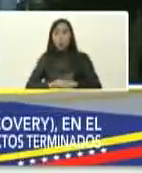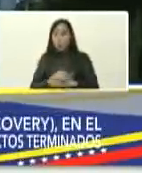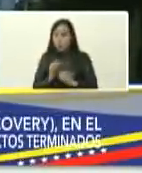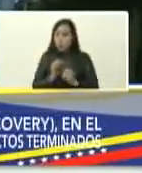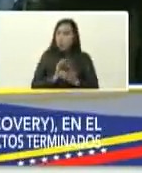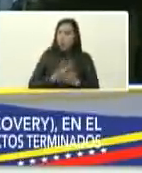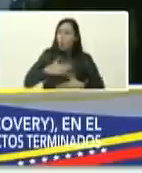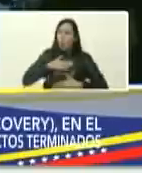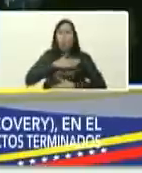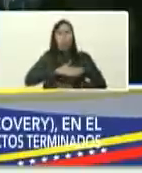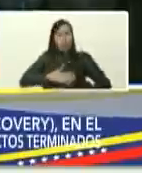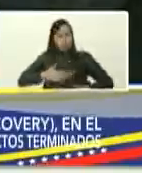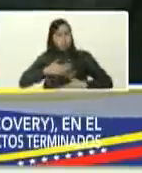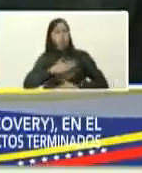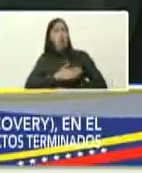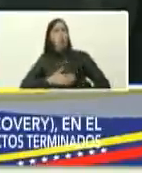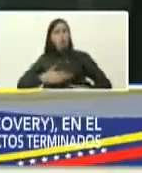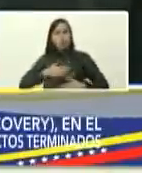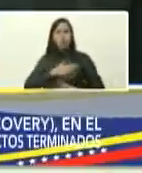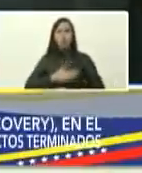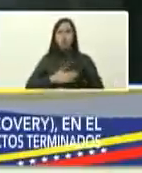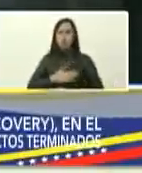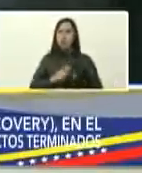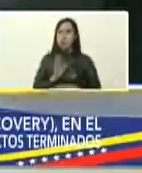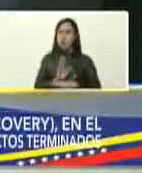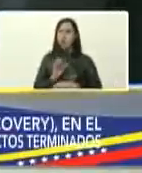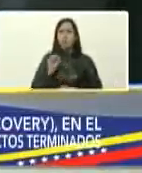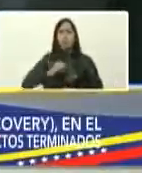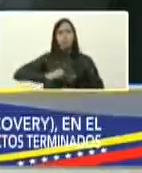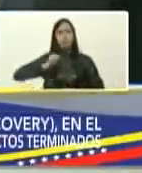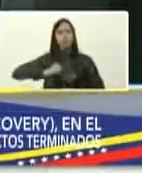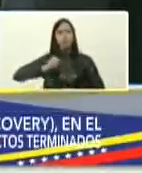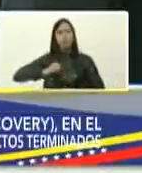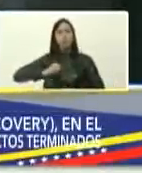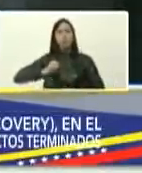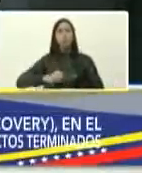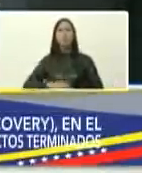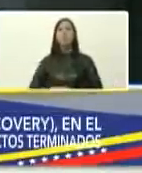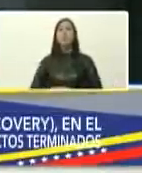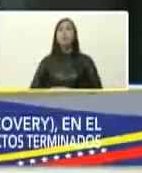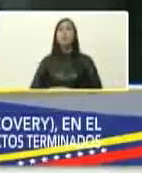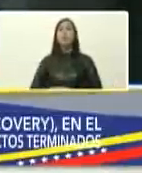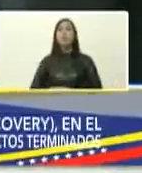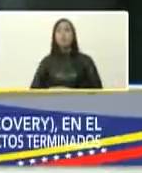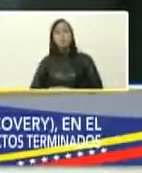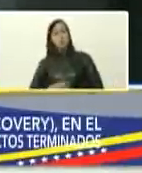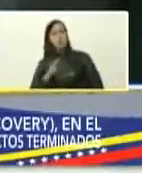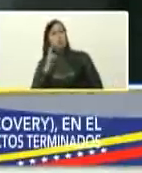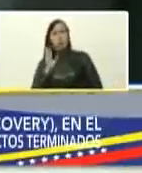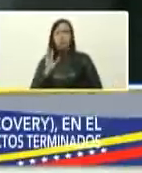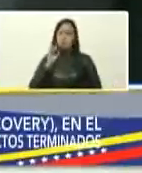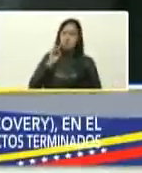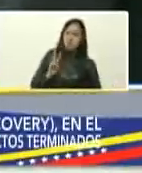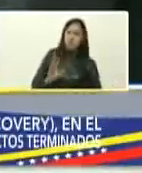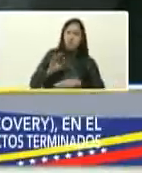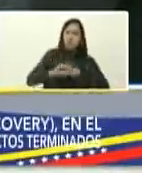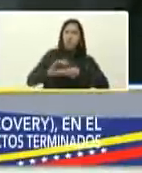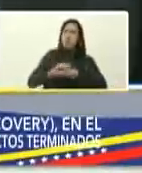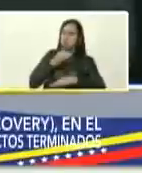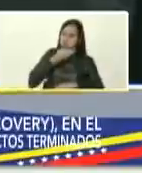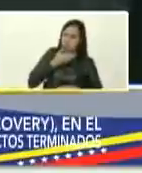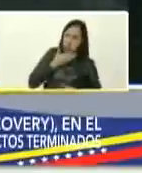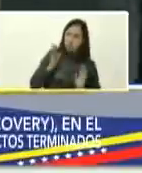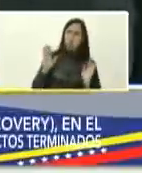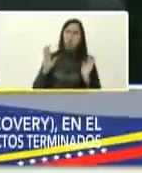zapatos, a pesar de que son de seguridad, y son estéticamente bonitos,